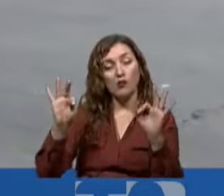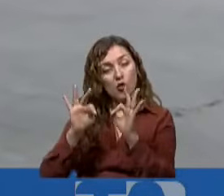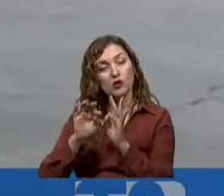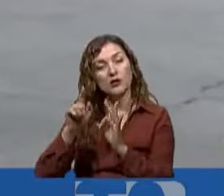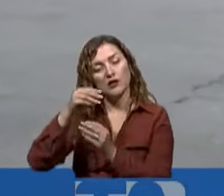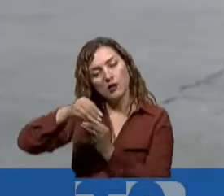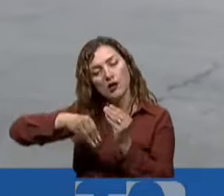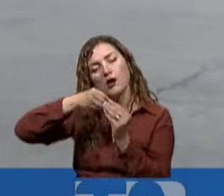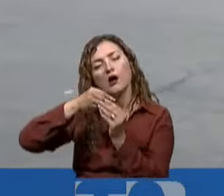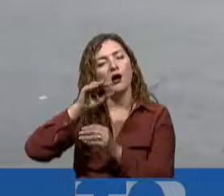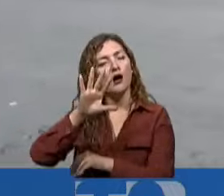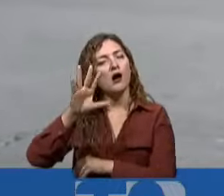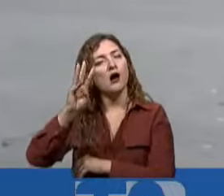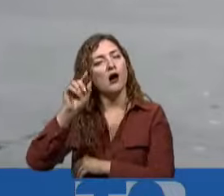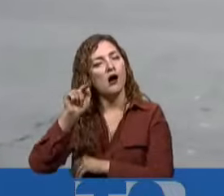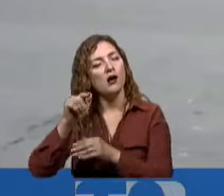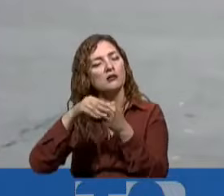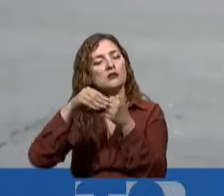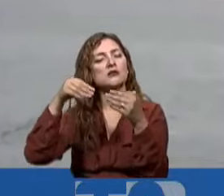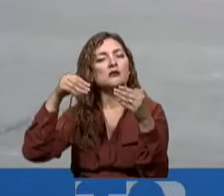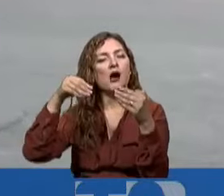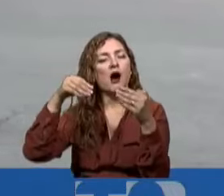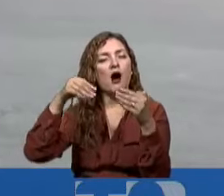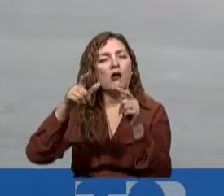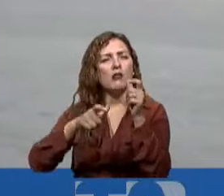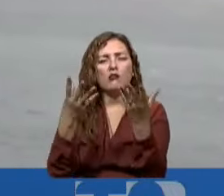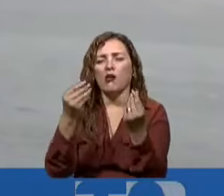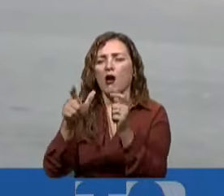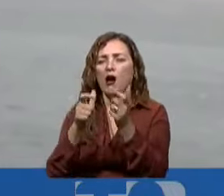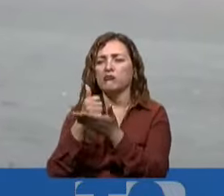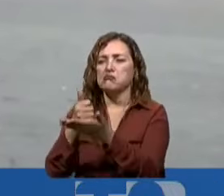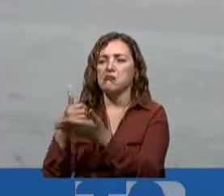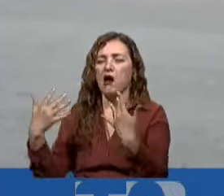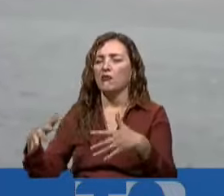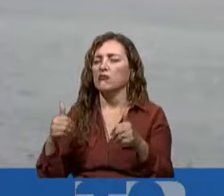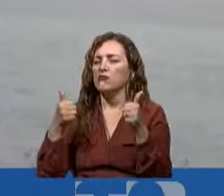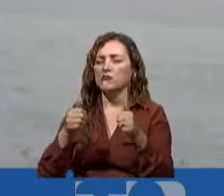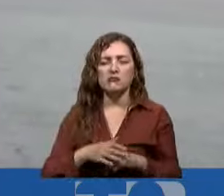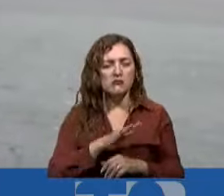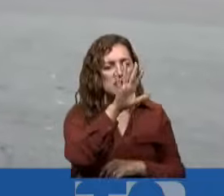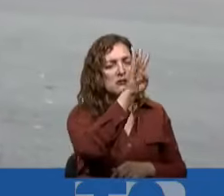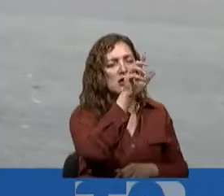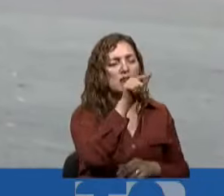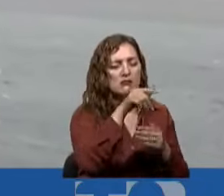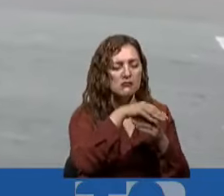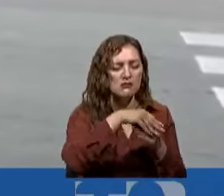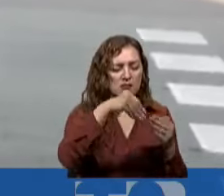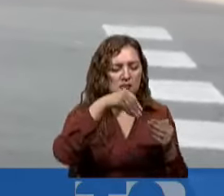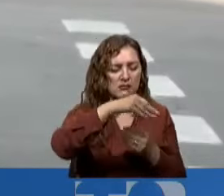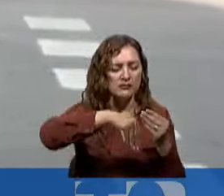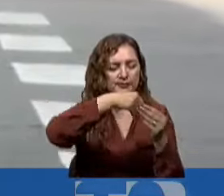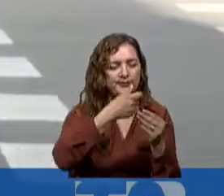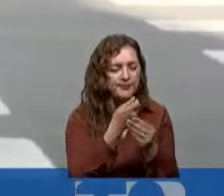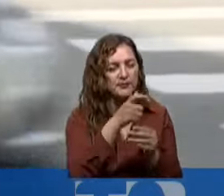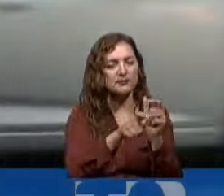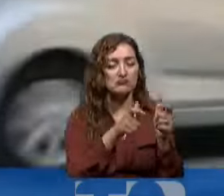que la inversión es de $56,000 y los beneficiarios son muchos. Sí, efectivamente, $56,000, recursos hacia